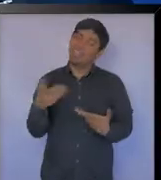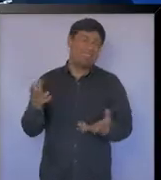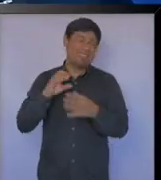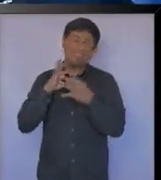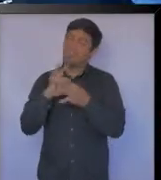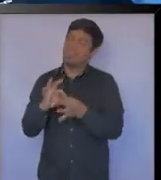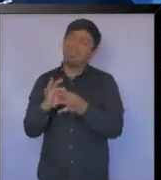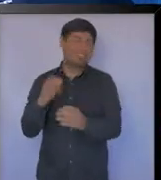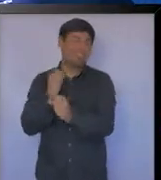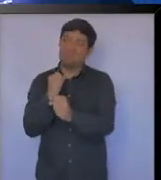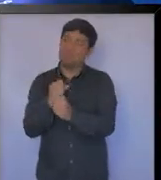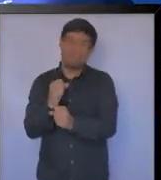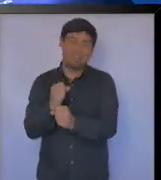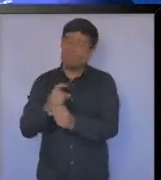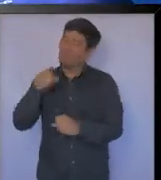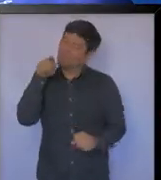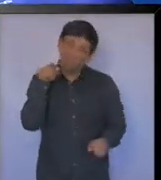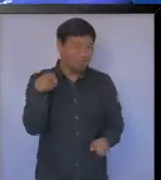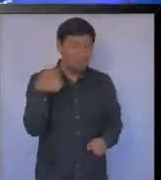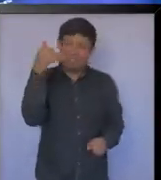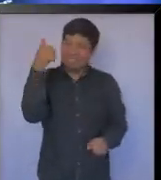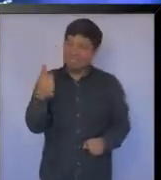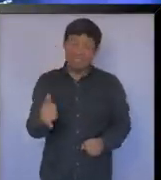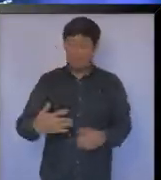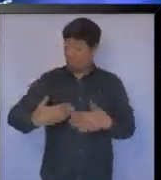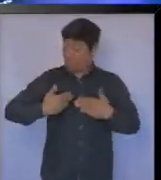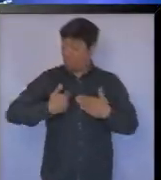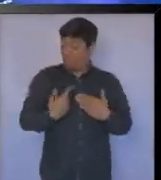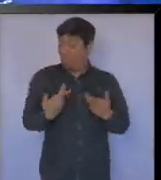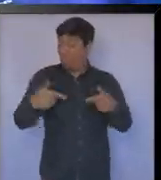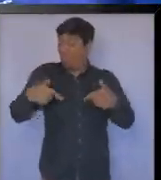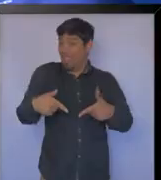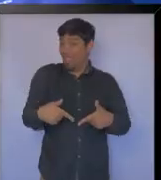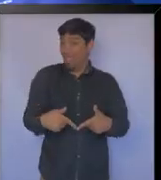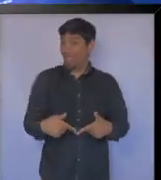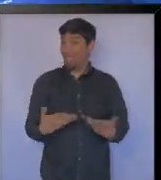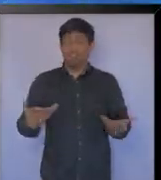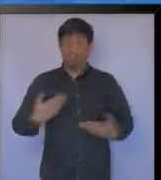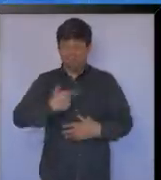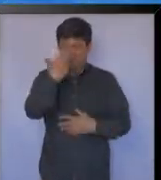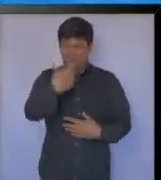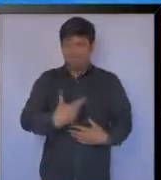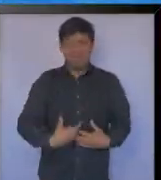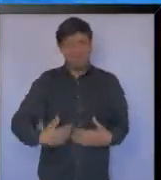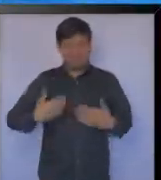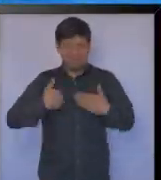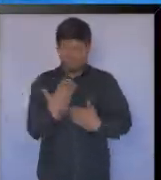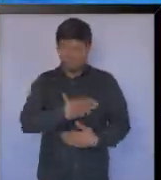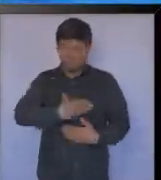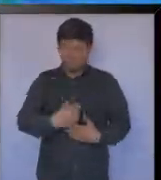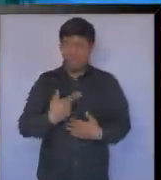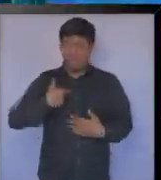su esfuerzo, yo soy Sandra Valderas, hija de un